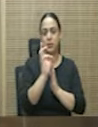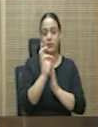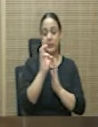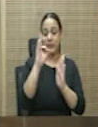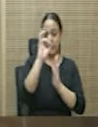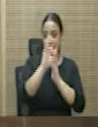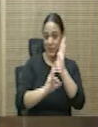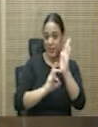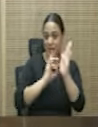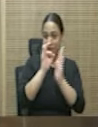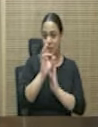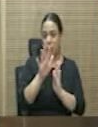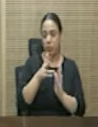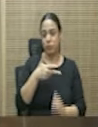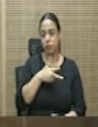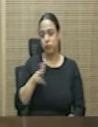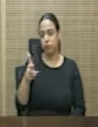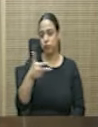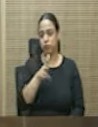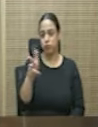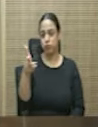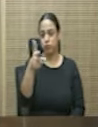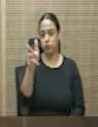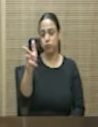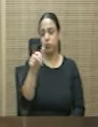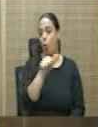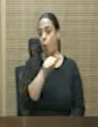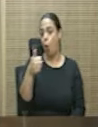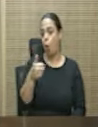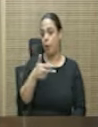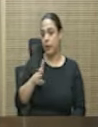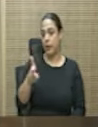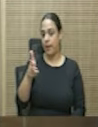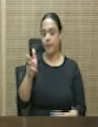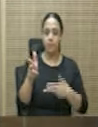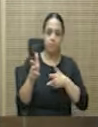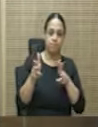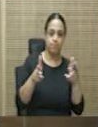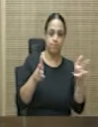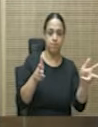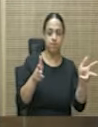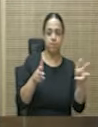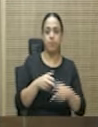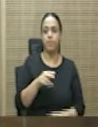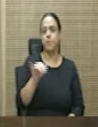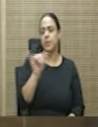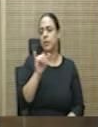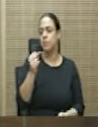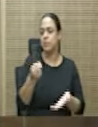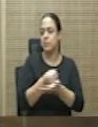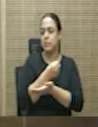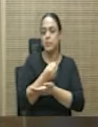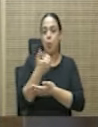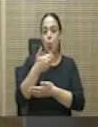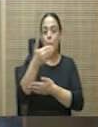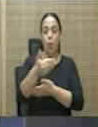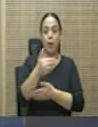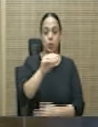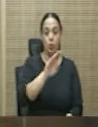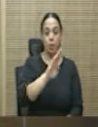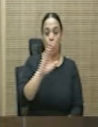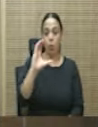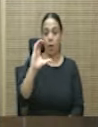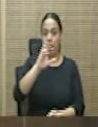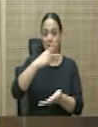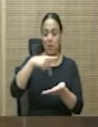que tarda promedio el desplazamiento por las vías alternas en lamentable cada vez que hay un cierre en a braulio carrillo lo